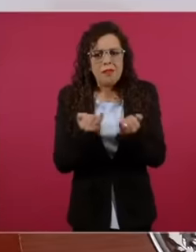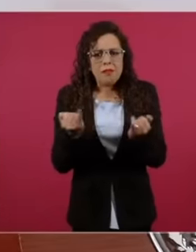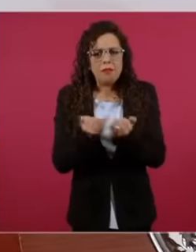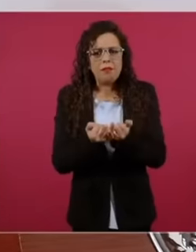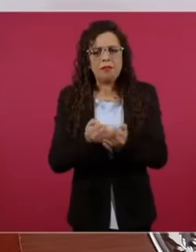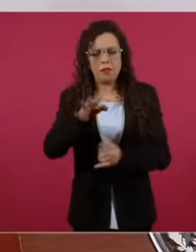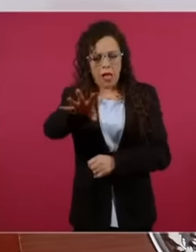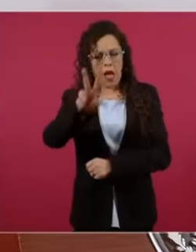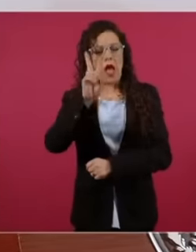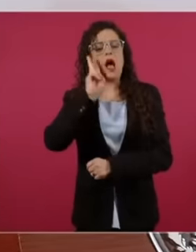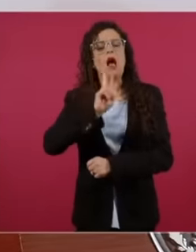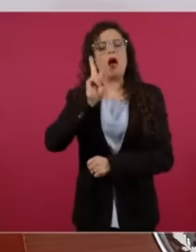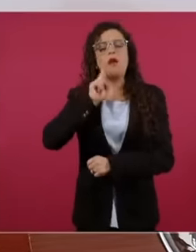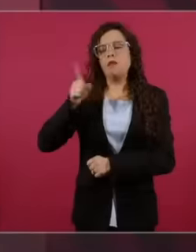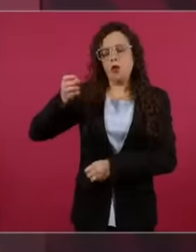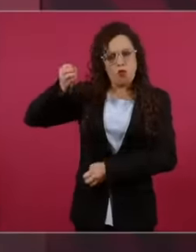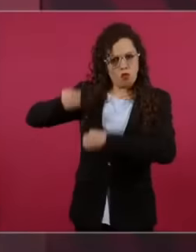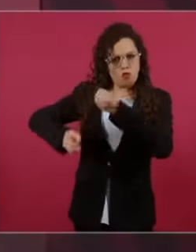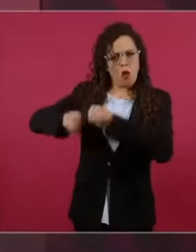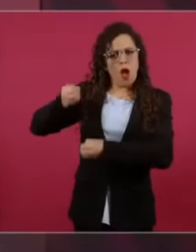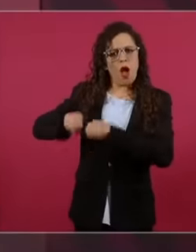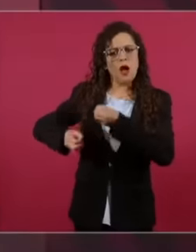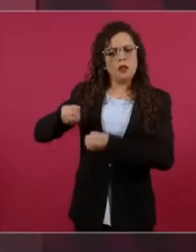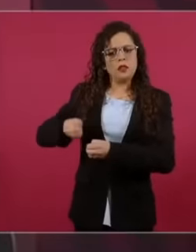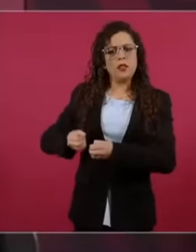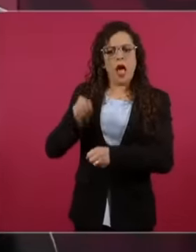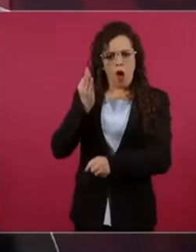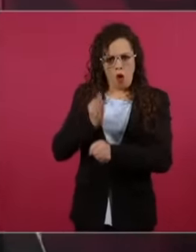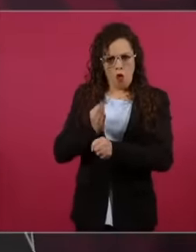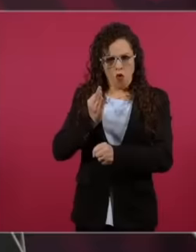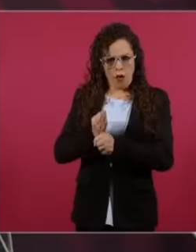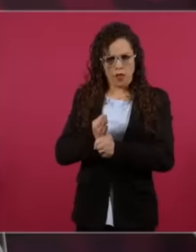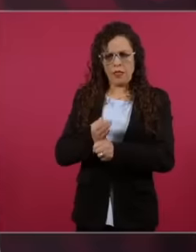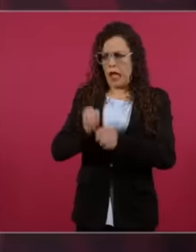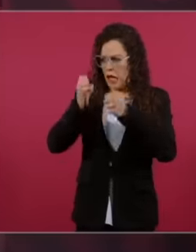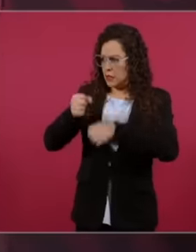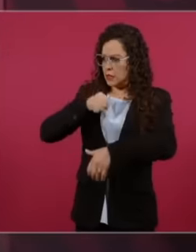díganme un juez que esté en la cárcel,